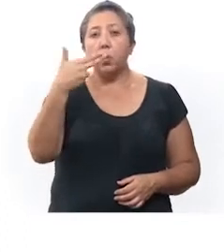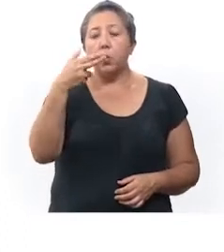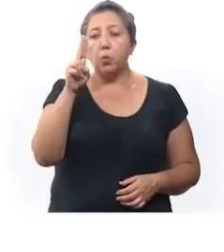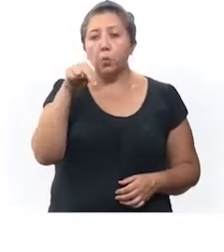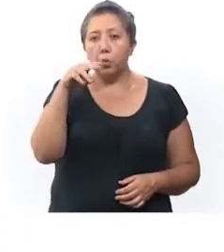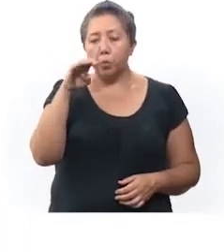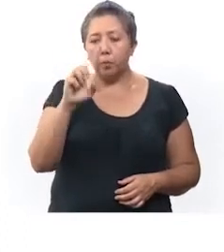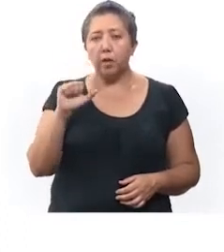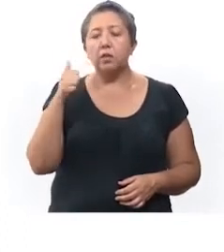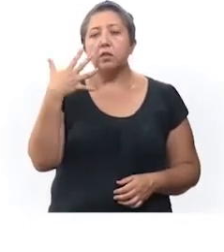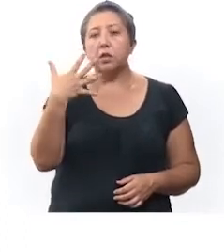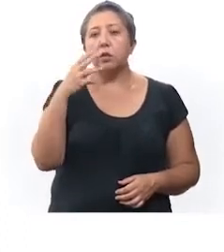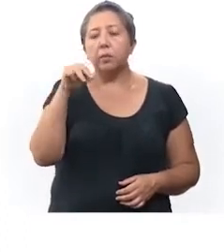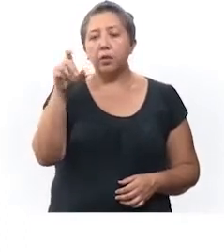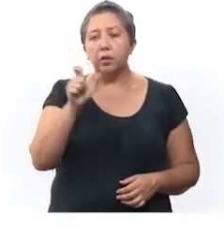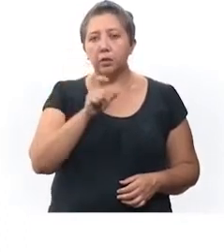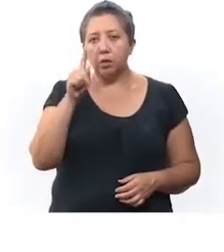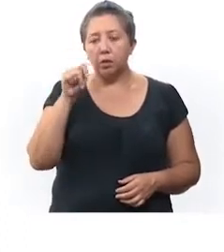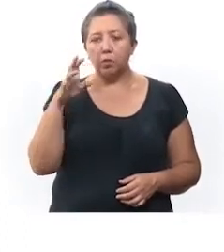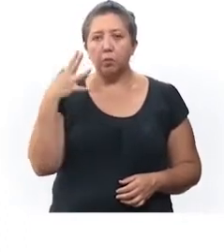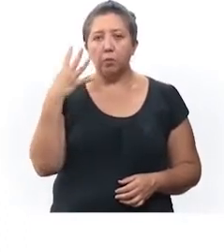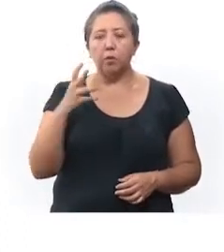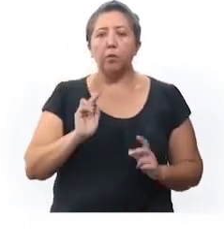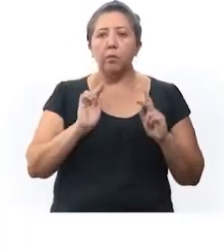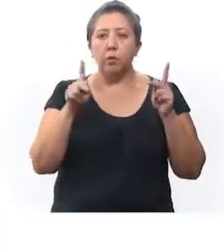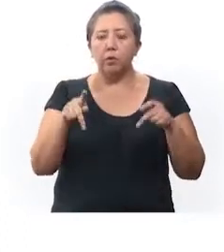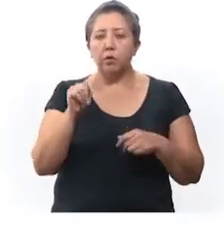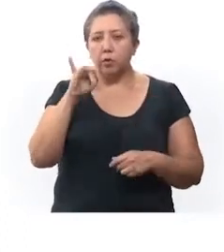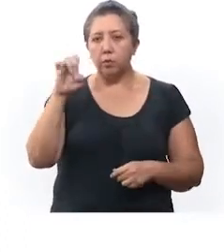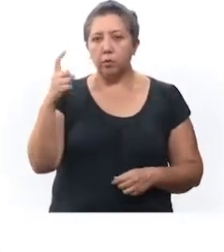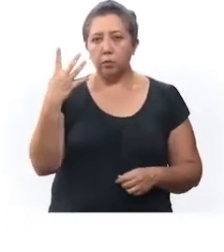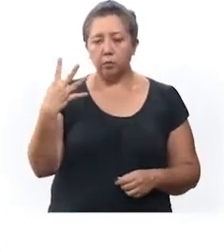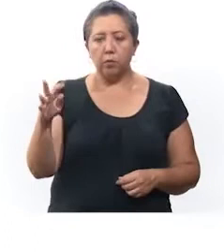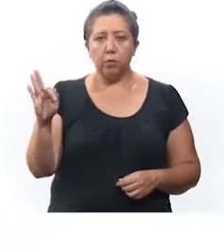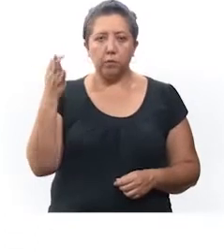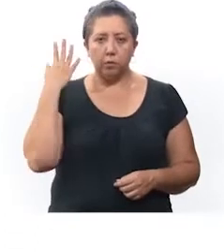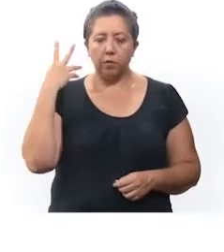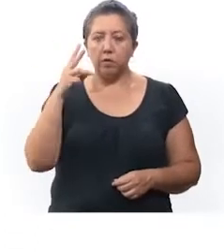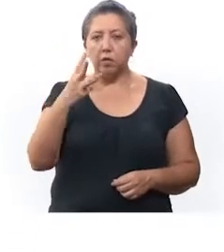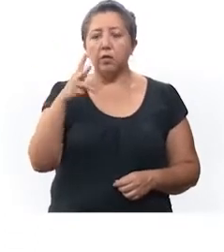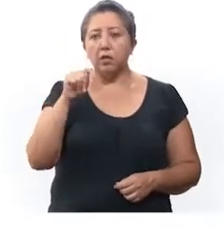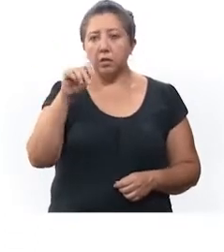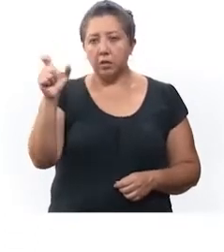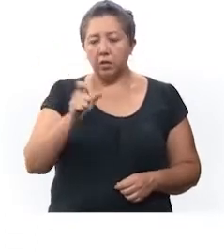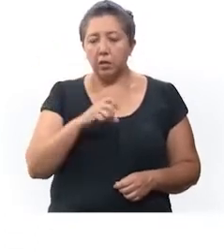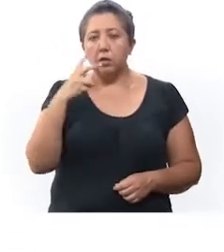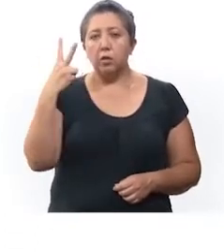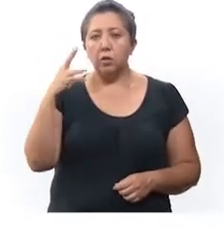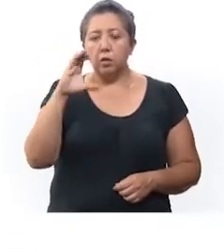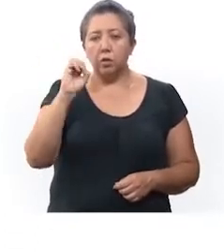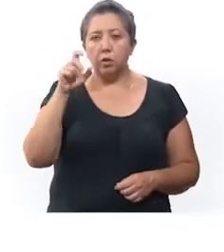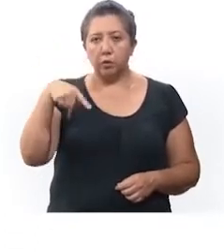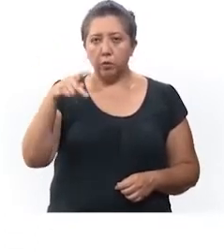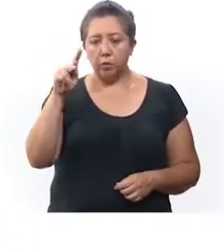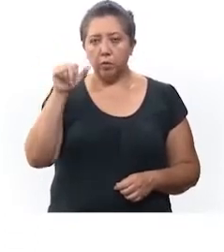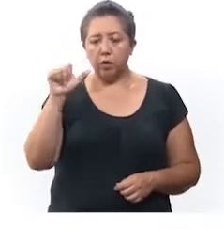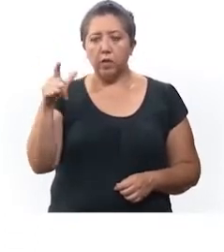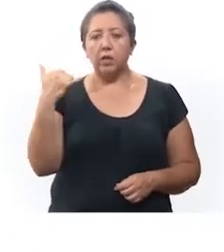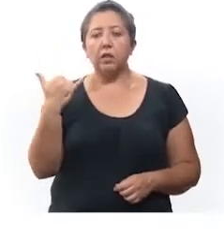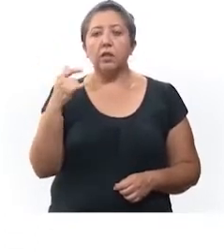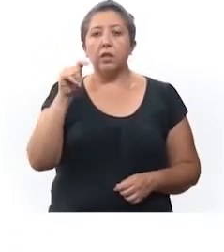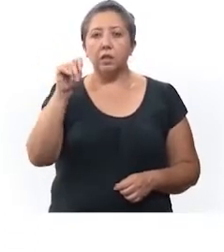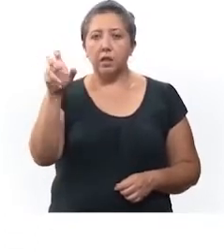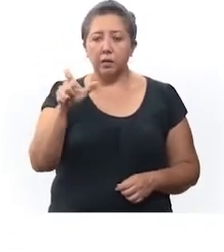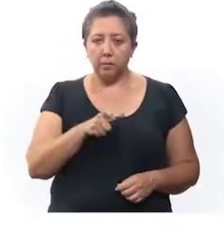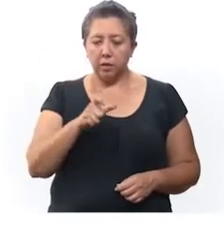Junucmá, 5 en Maxcanú, 4 en Progreso y Ticul, 4 foráneos, 3 en Tecash, 2 en Concal, Panabá y Temash, 1